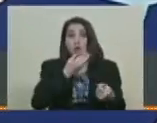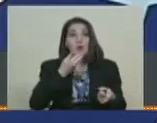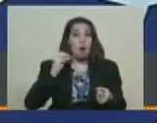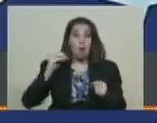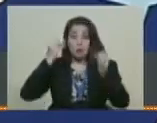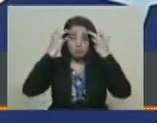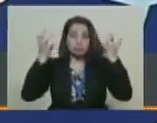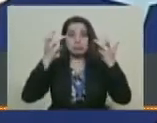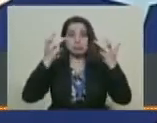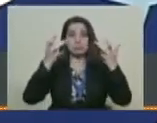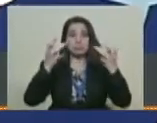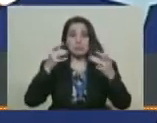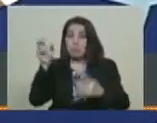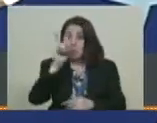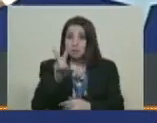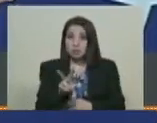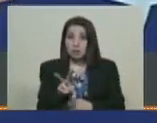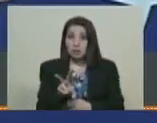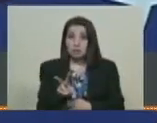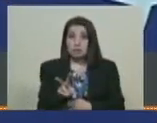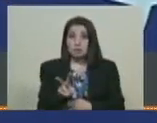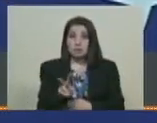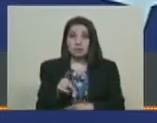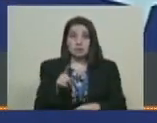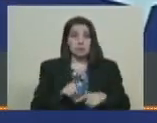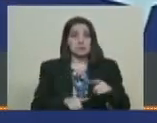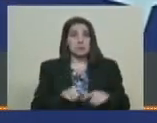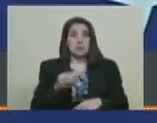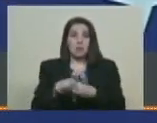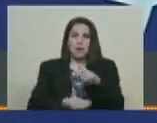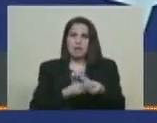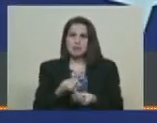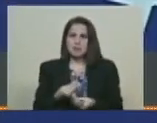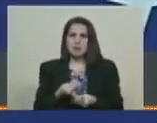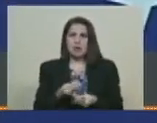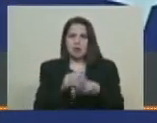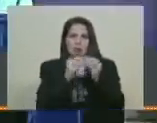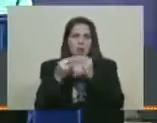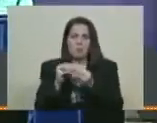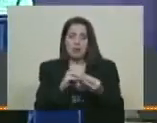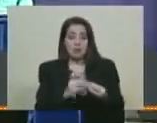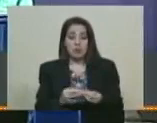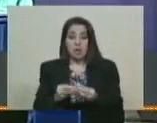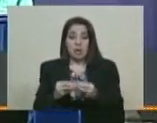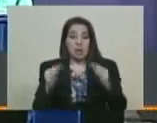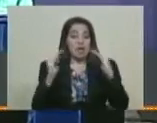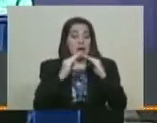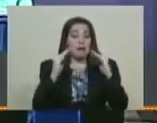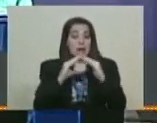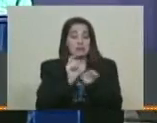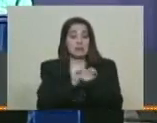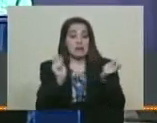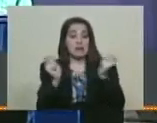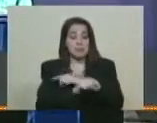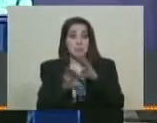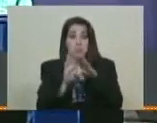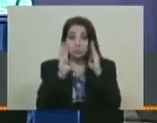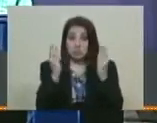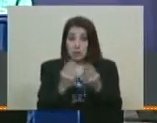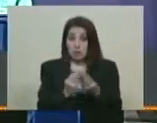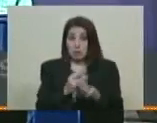genios venezolanos y ellos van a ser los operadores en las casas de cambio mundiales. Y ya